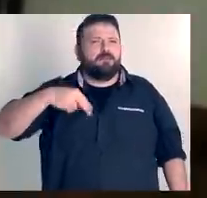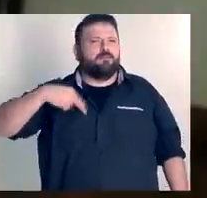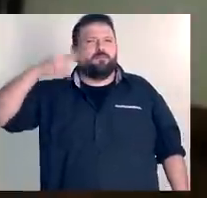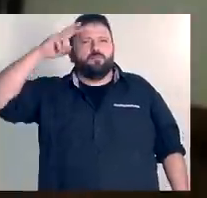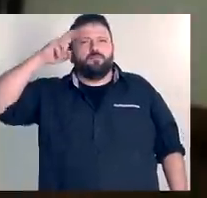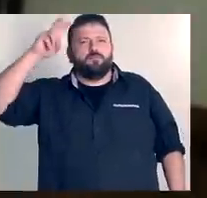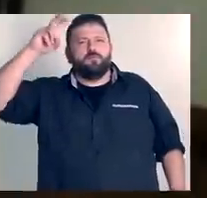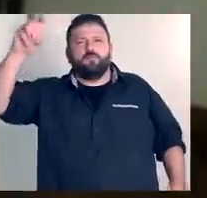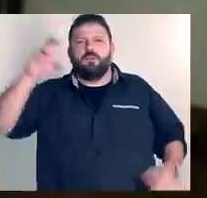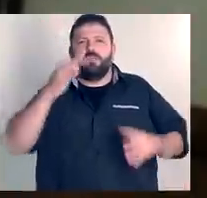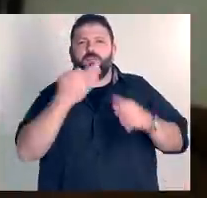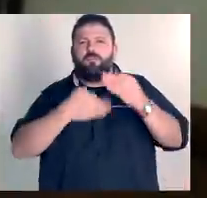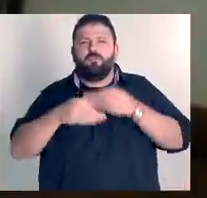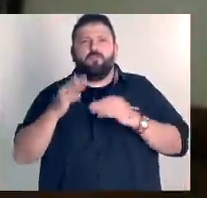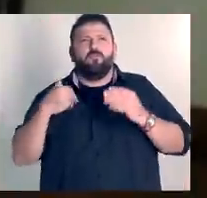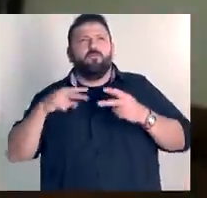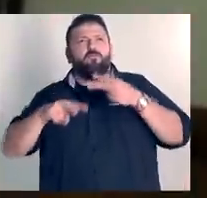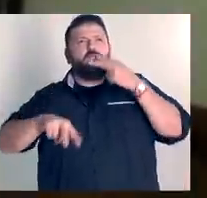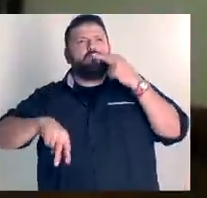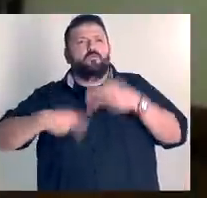la casa de María Magdalena,